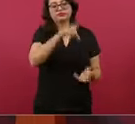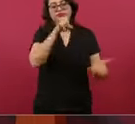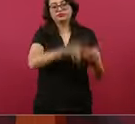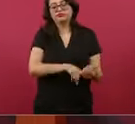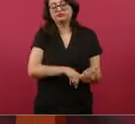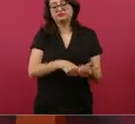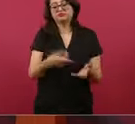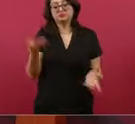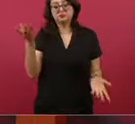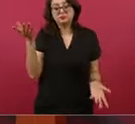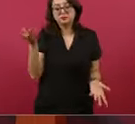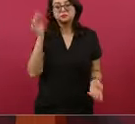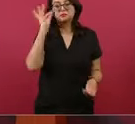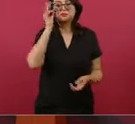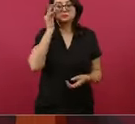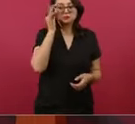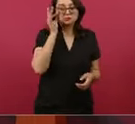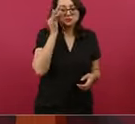Y